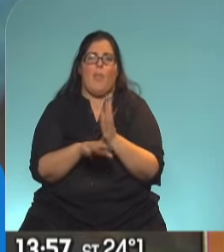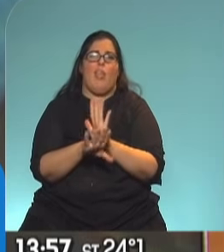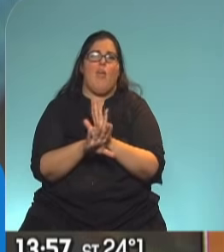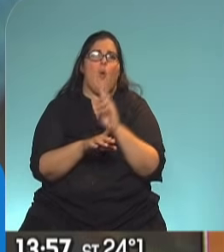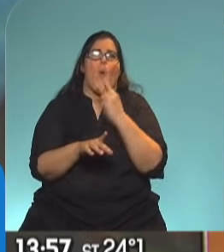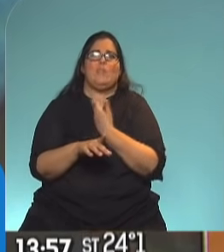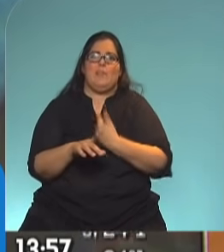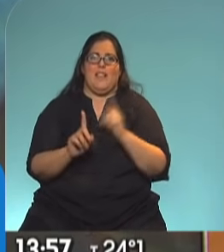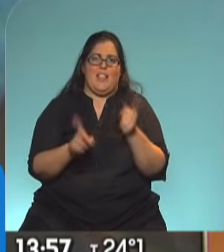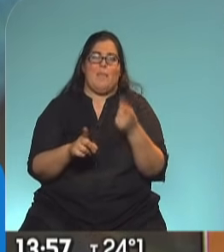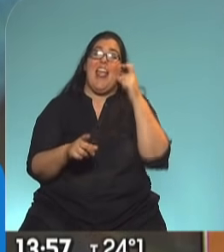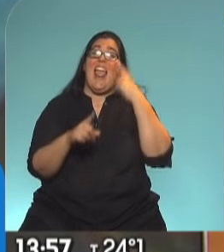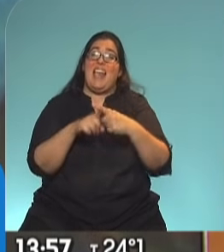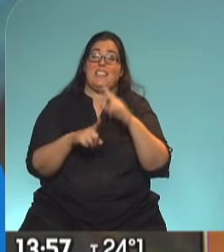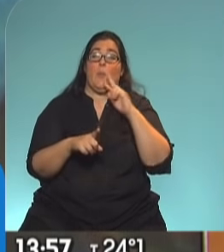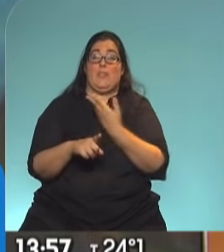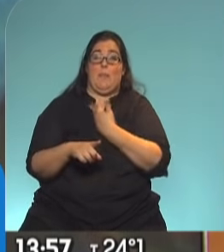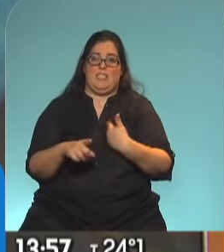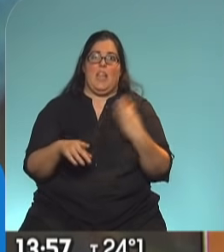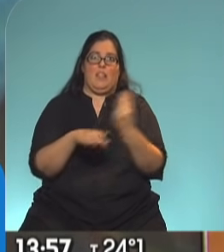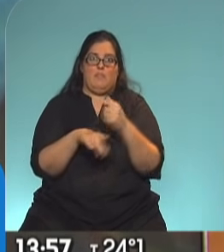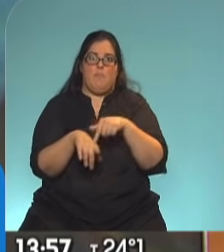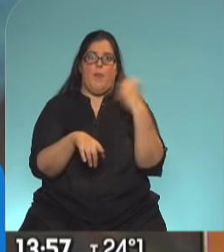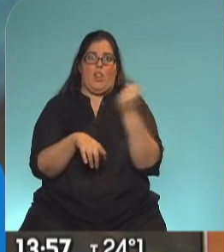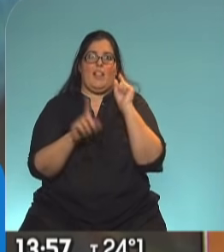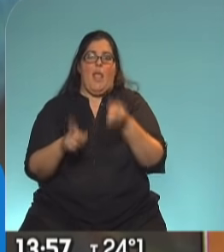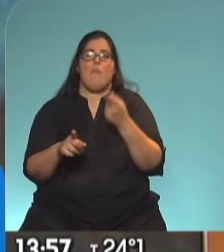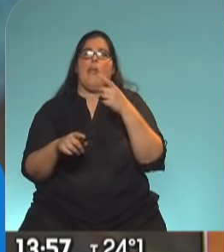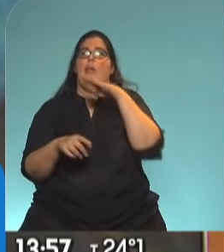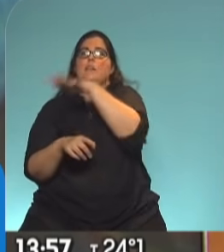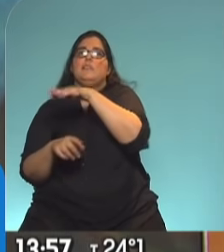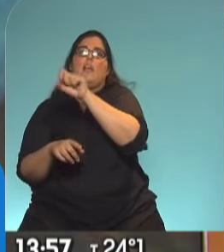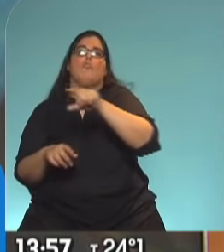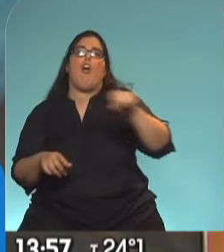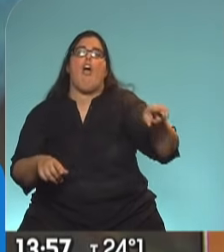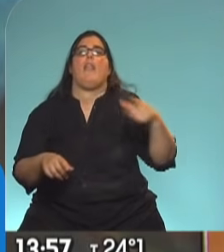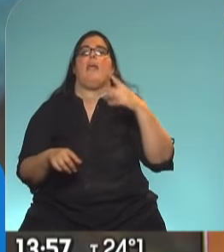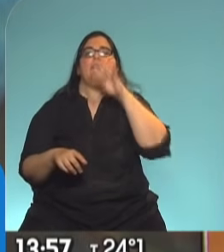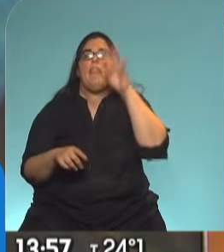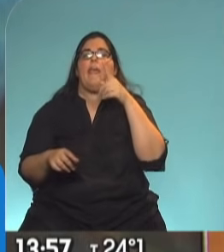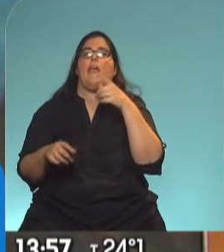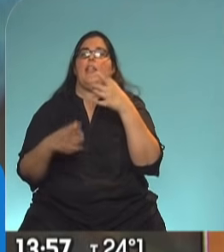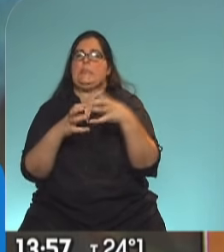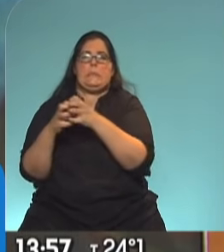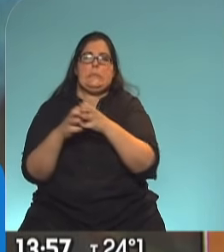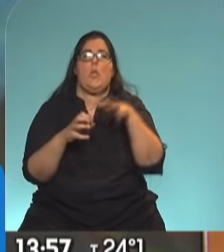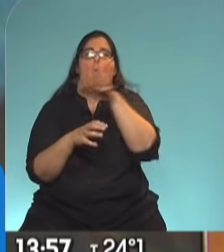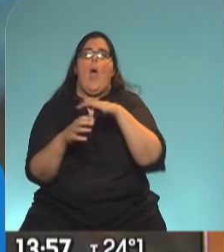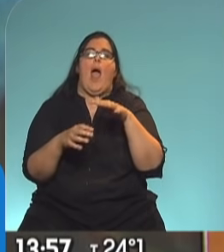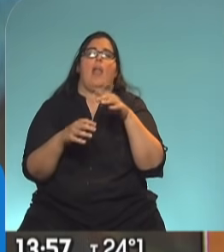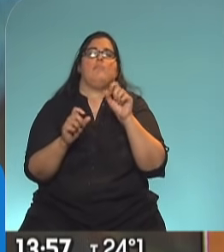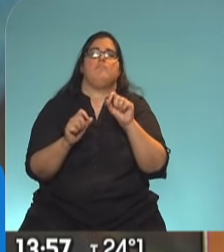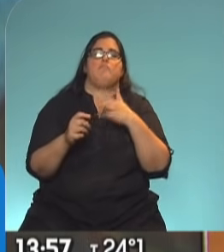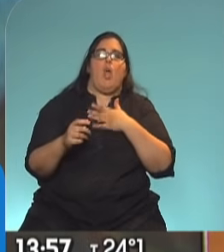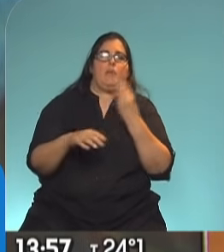figura importante, digamos, ¿no? El ex vicepresidente, una figura importante, sectores indígenas que disputaban lugares, espacios y demás. A pesar de eso, me parece que eso